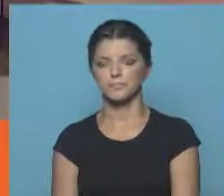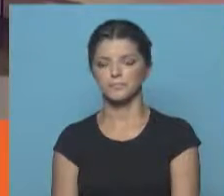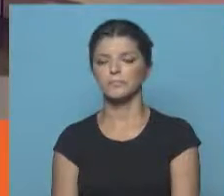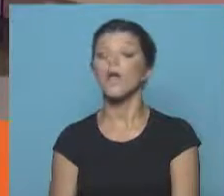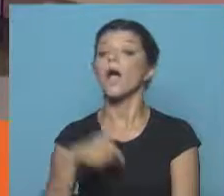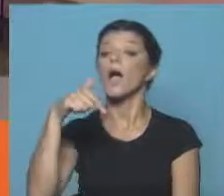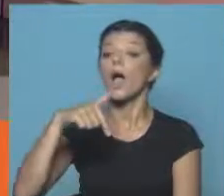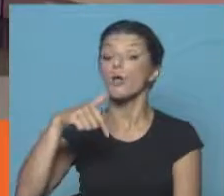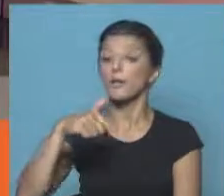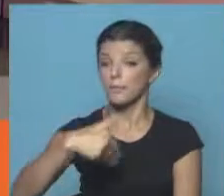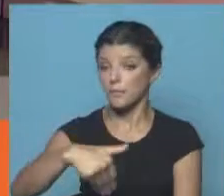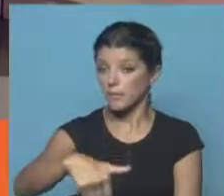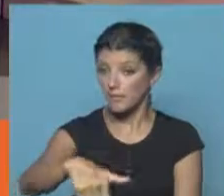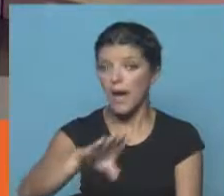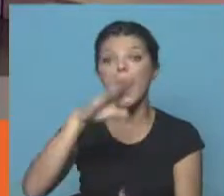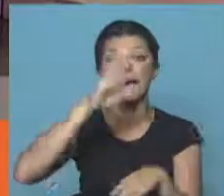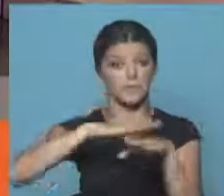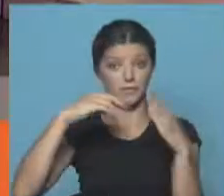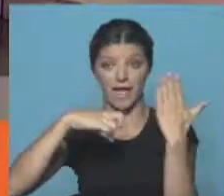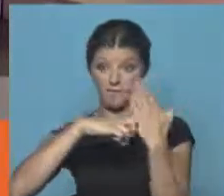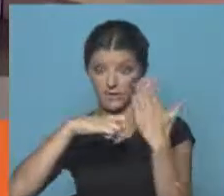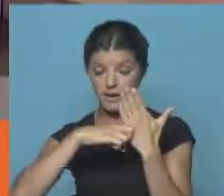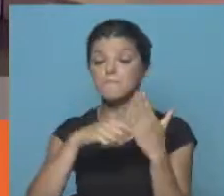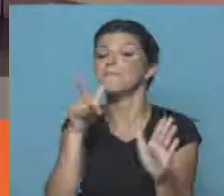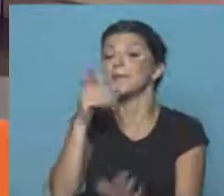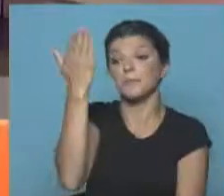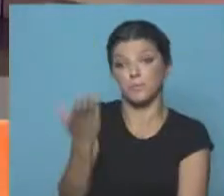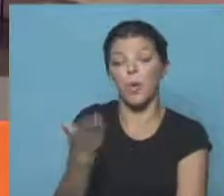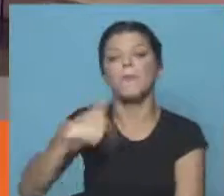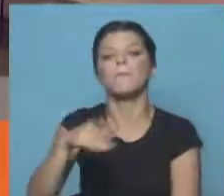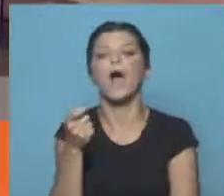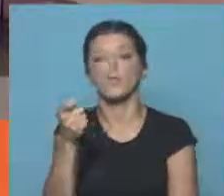instancia en que se abre al fiscal y probablemente Milani vaya a juicio oral por esta causa.